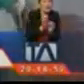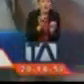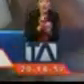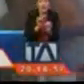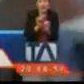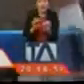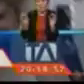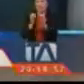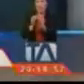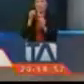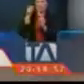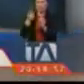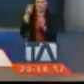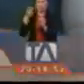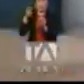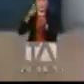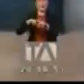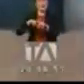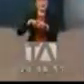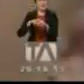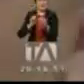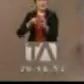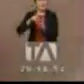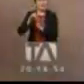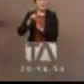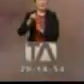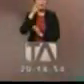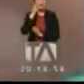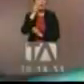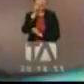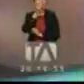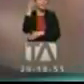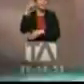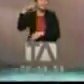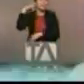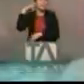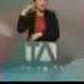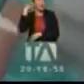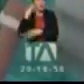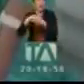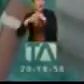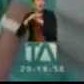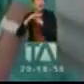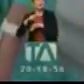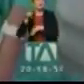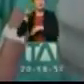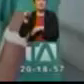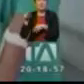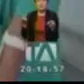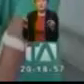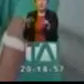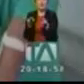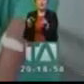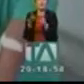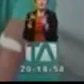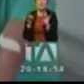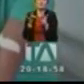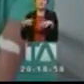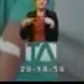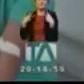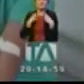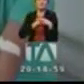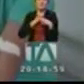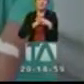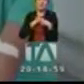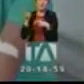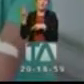costaba el triple de lo que vale la venda. Padre de tres niñas y un niño, Manuel Gregorio Méndez resumió en una frase lo que vive en